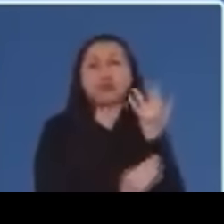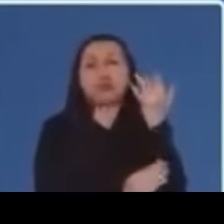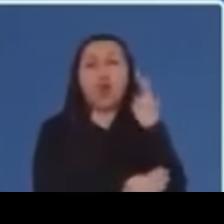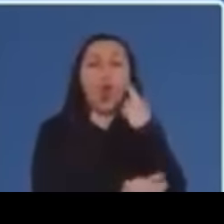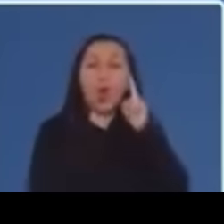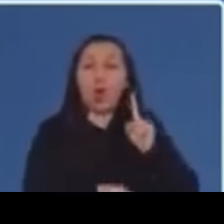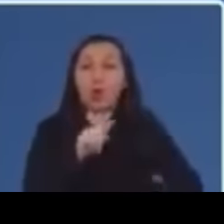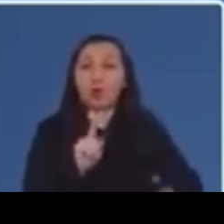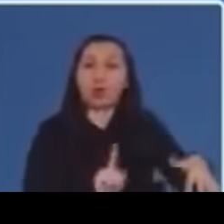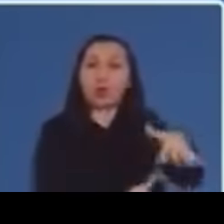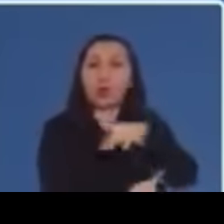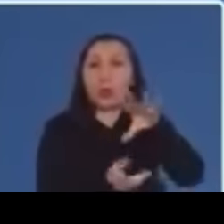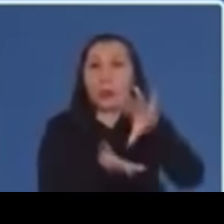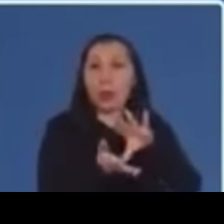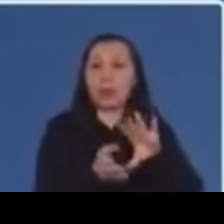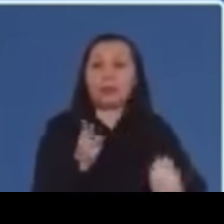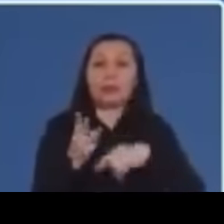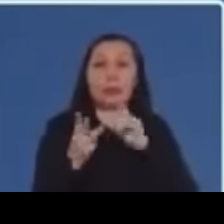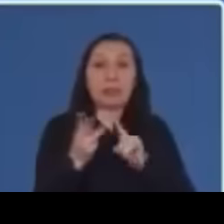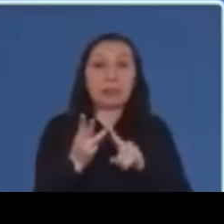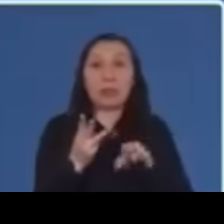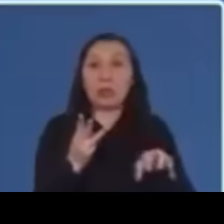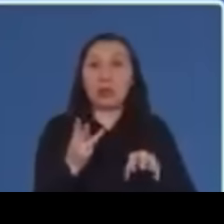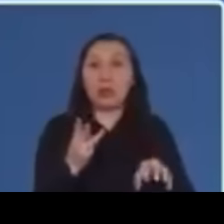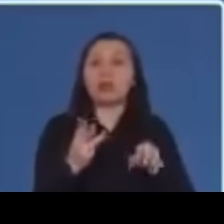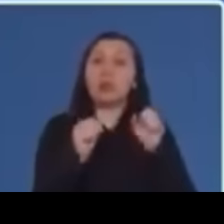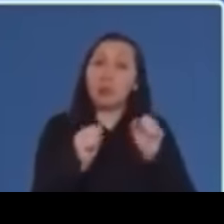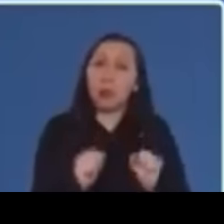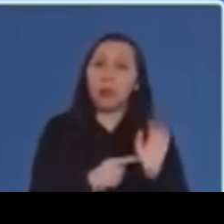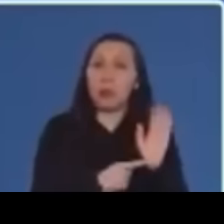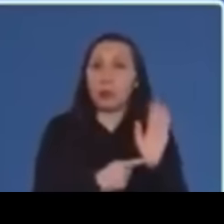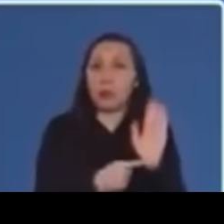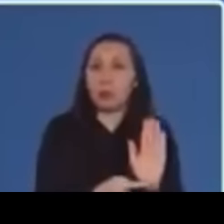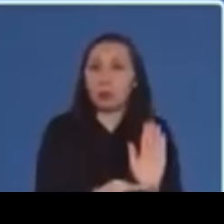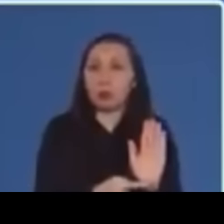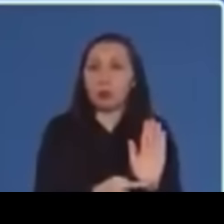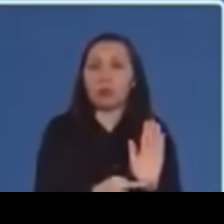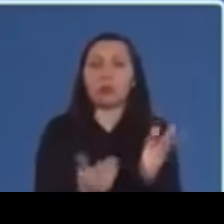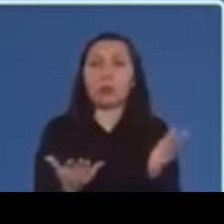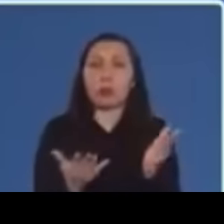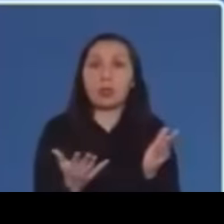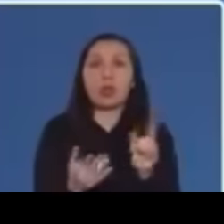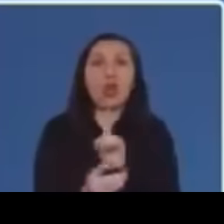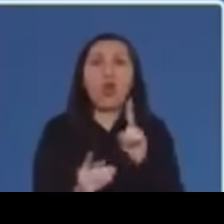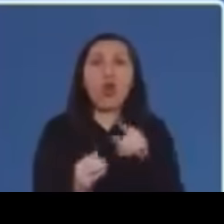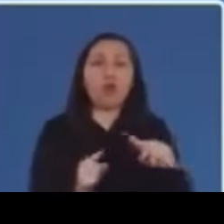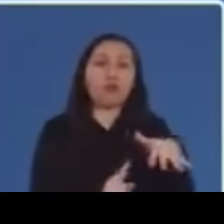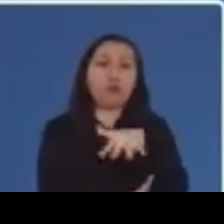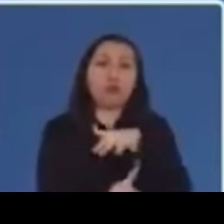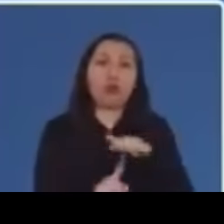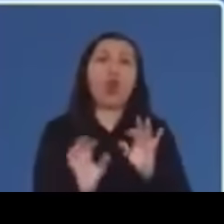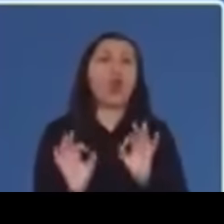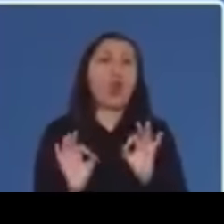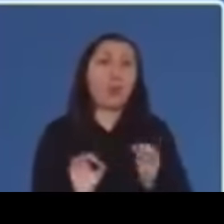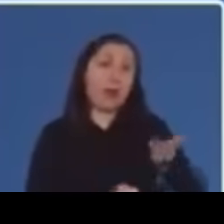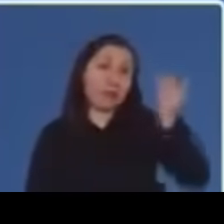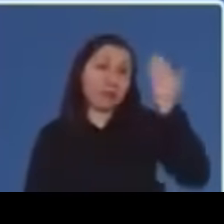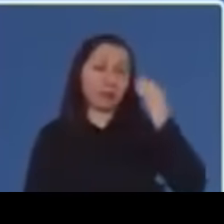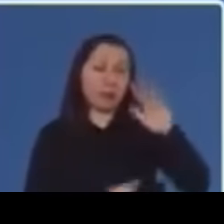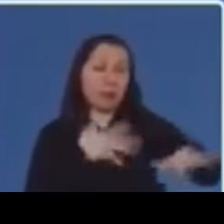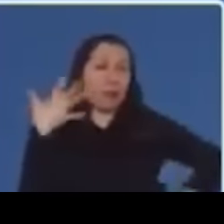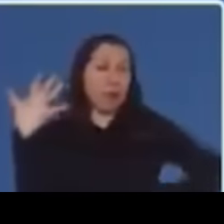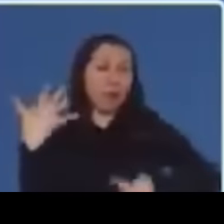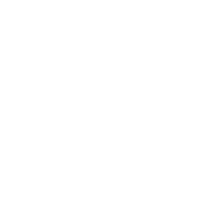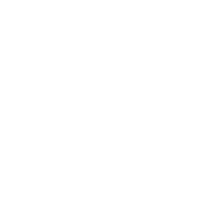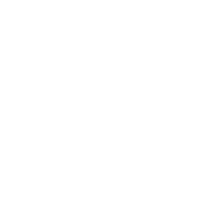que vivimos como país y es un tercer elemento que eh podemos destacar es de que no fue un contexto normal fue un contexto de